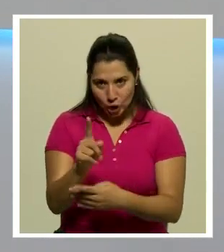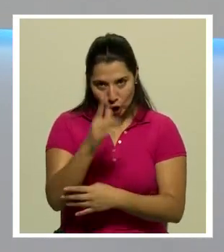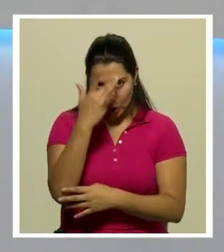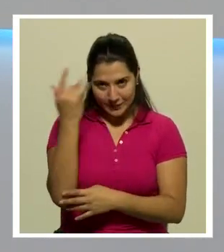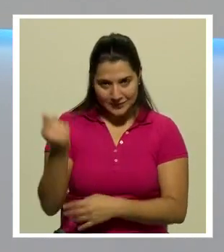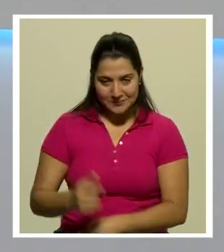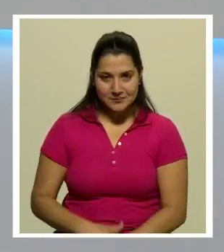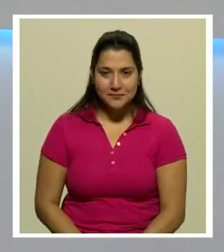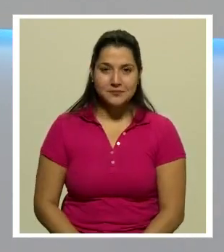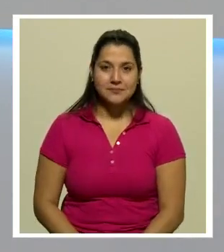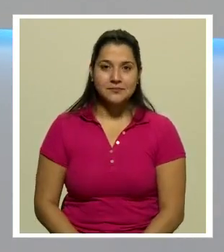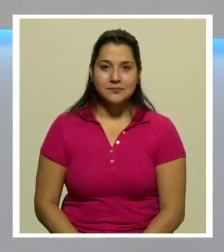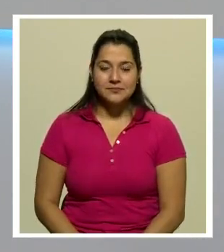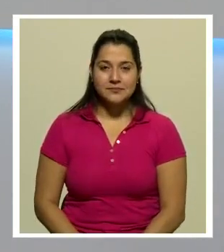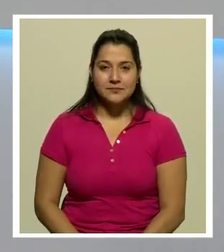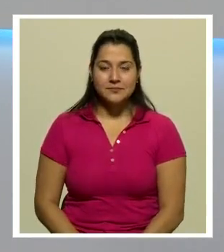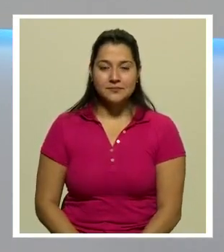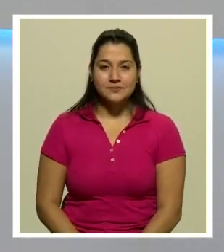olvide.